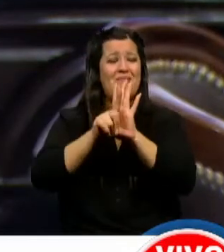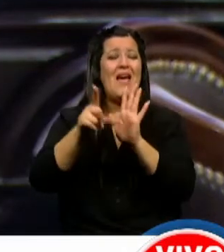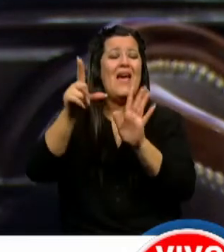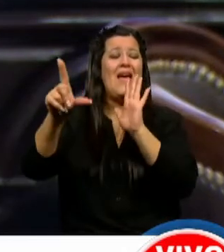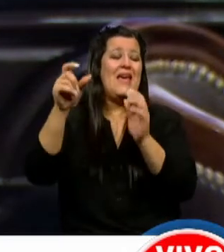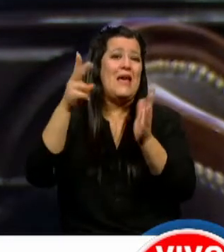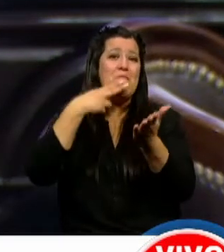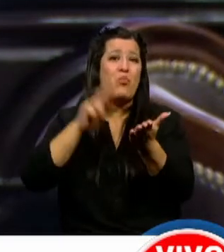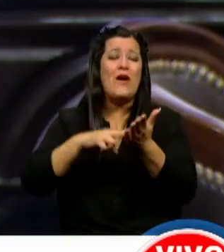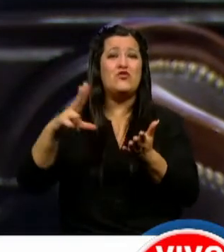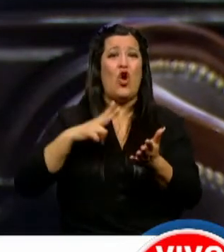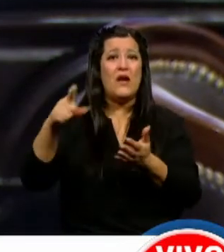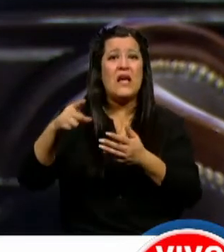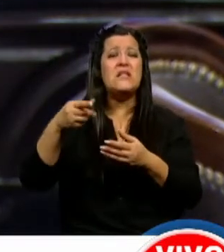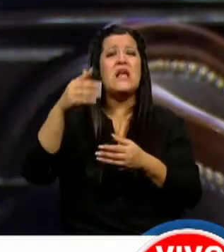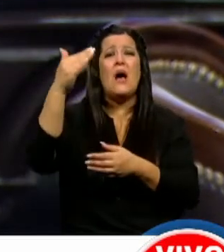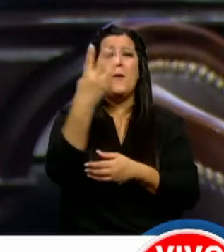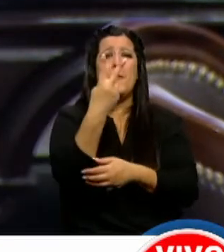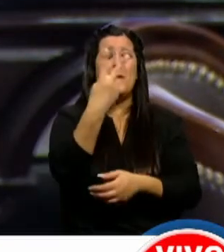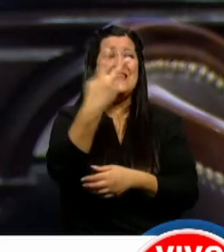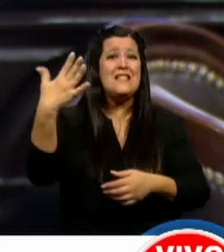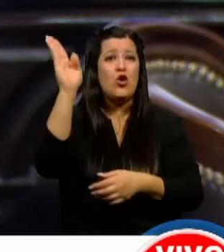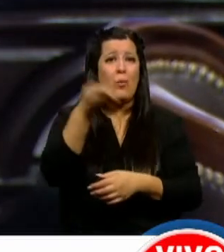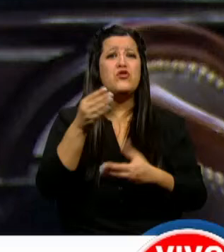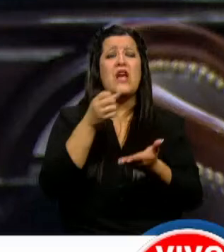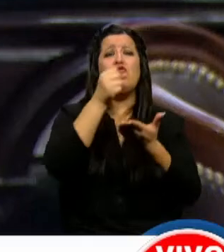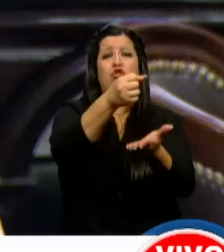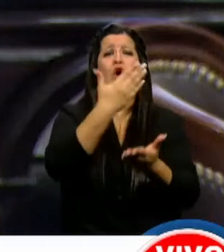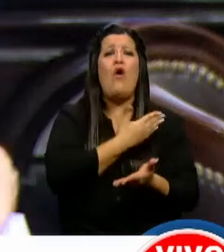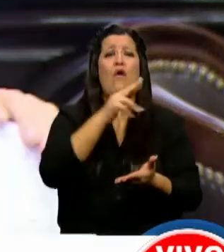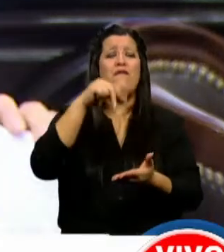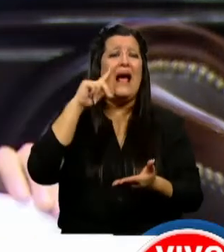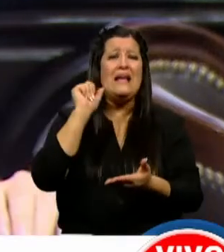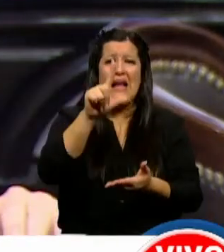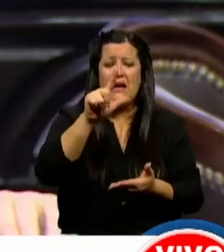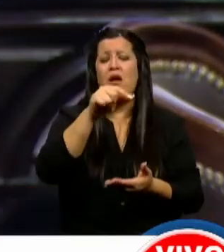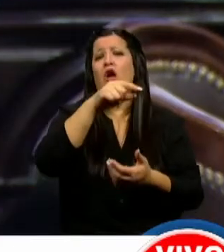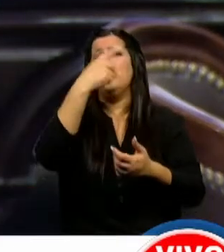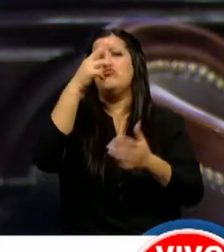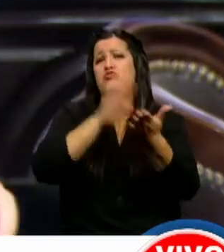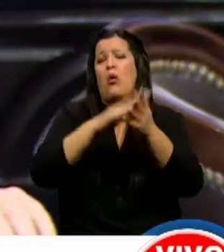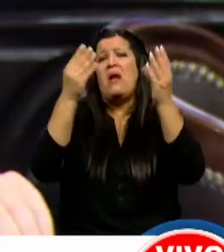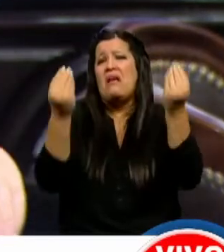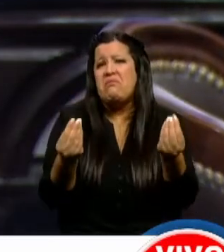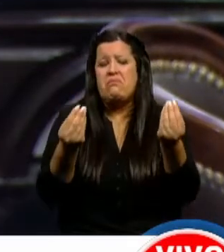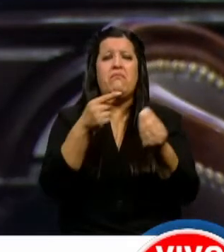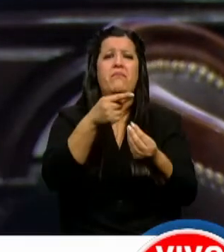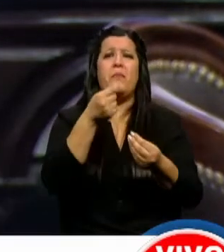riqueza, el 25% iba al fracking. Por ejemplo, en iniciativas que tuvieron que ver con